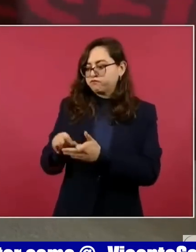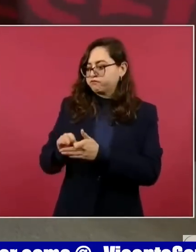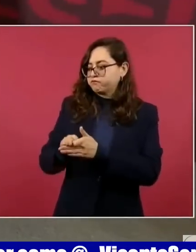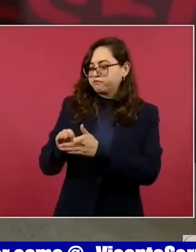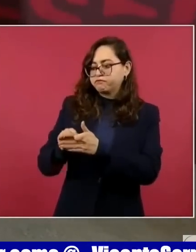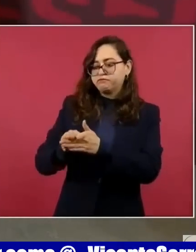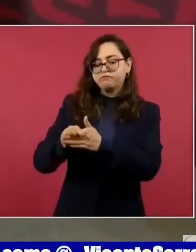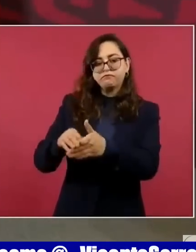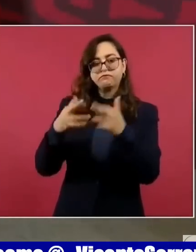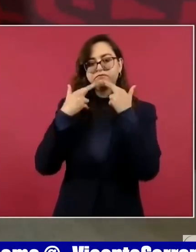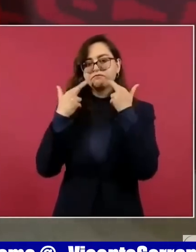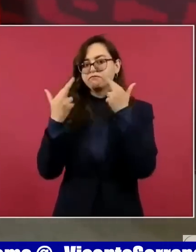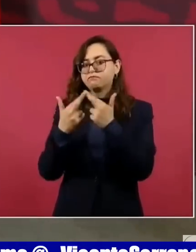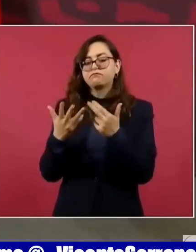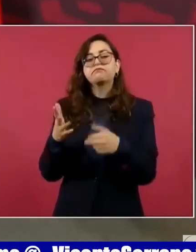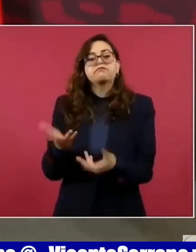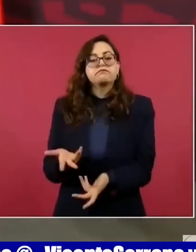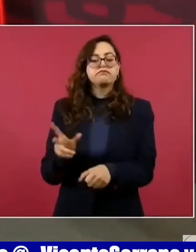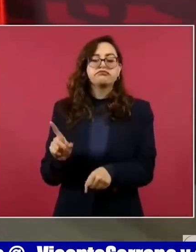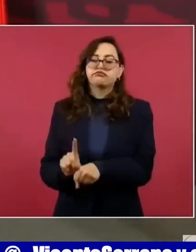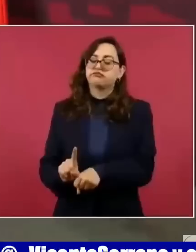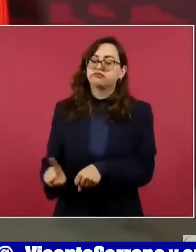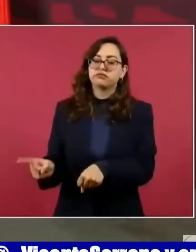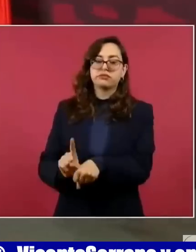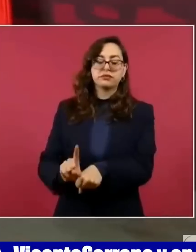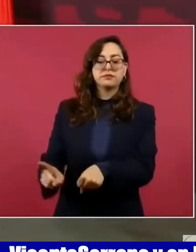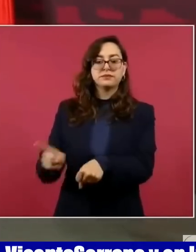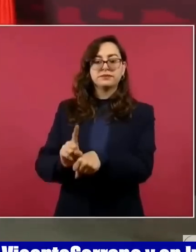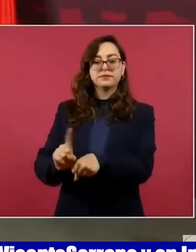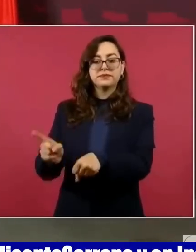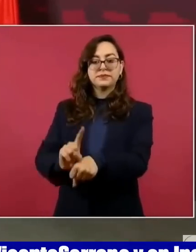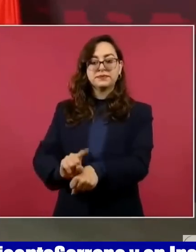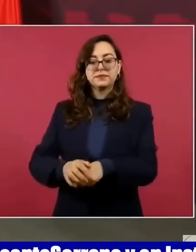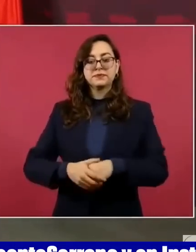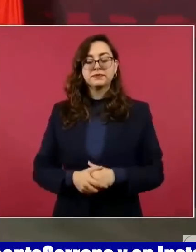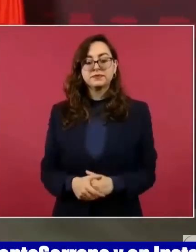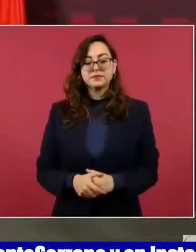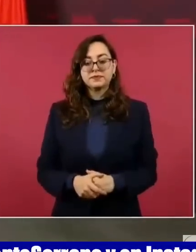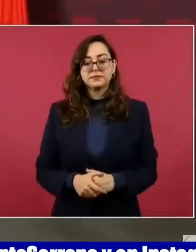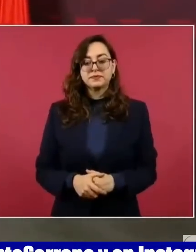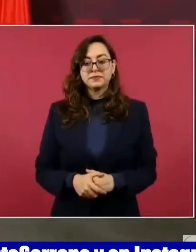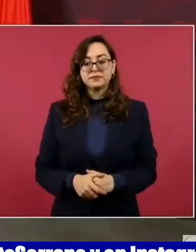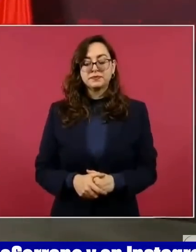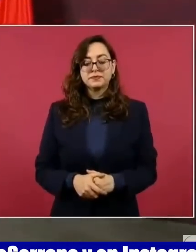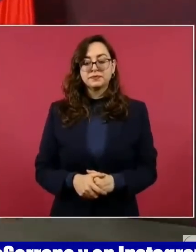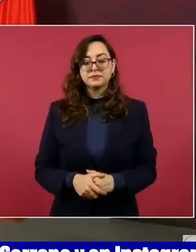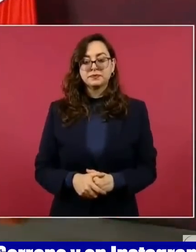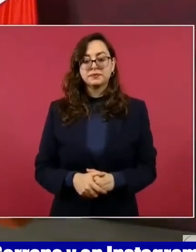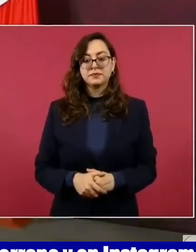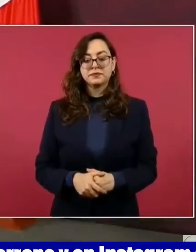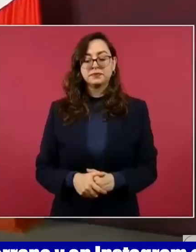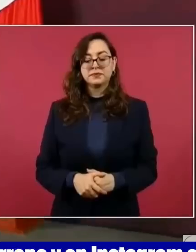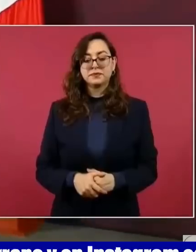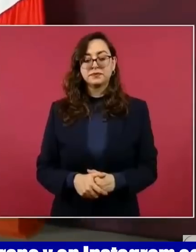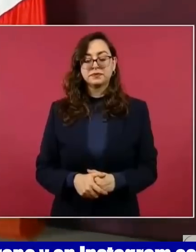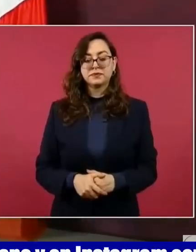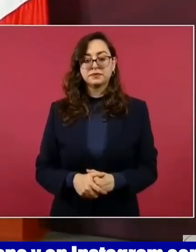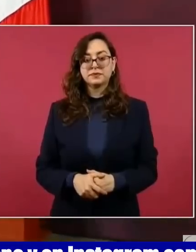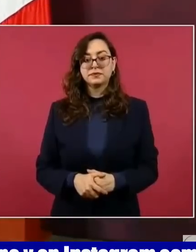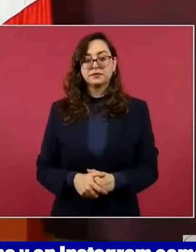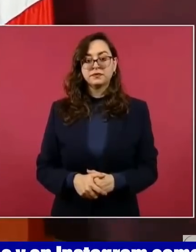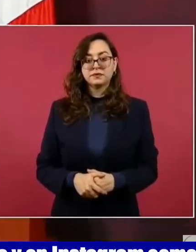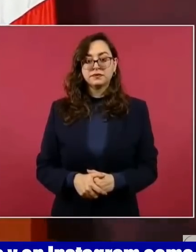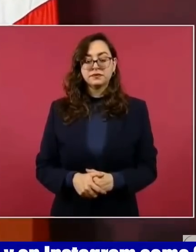la corrupción. Dice que pues, no tienen principios morales, no tienen autoridad moral, que son muy corruptos e hipócritas, y en